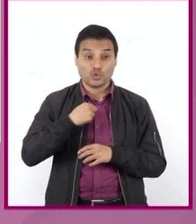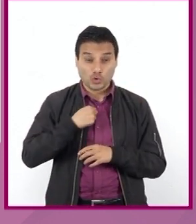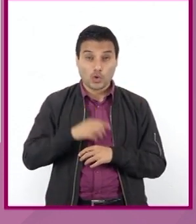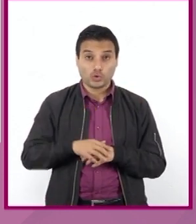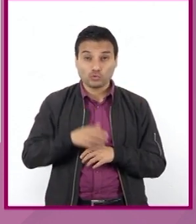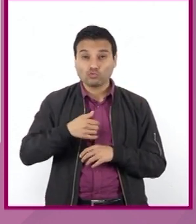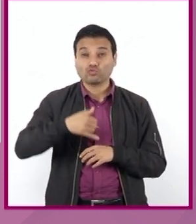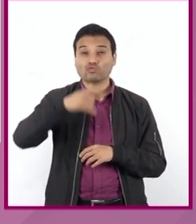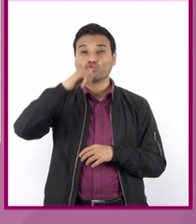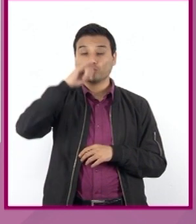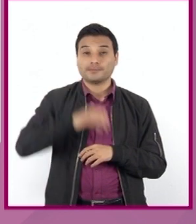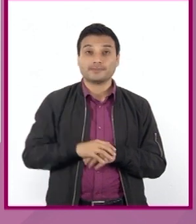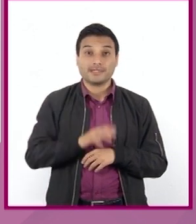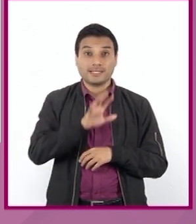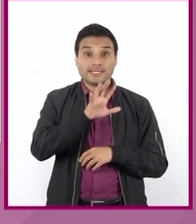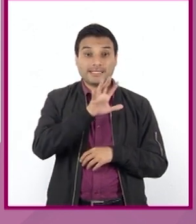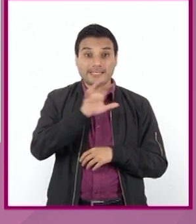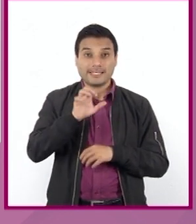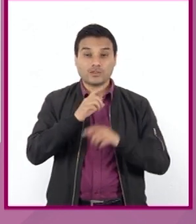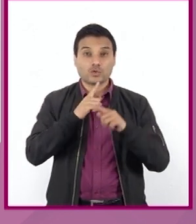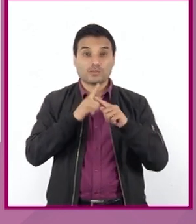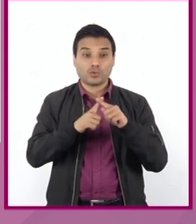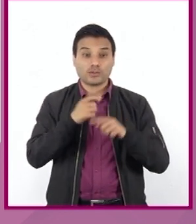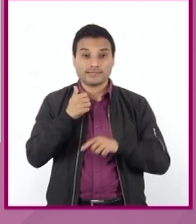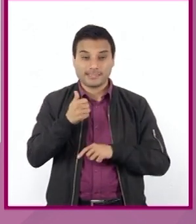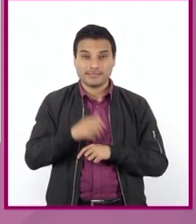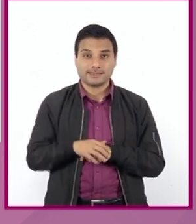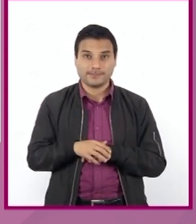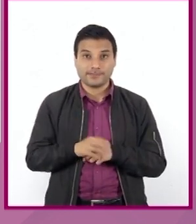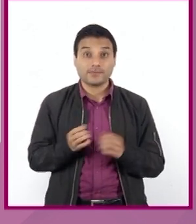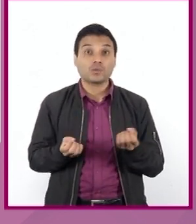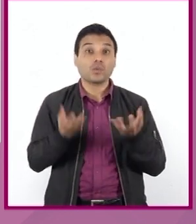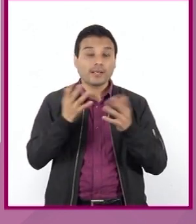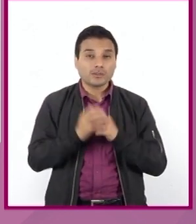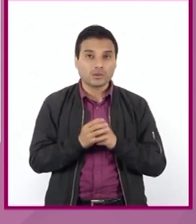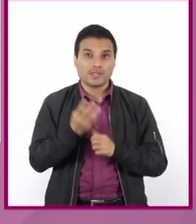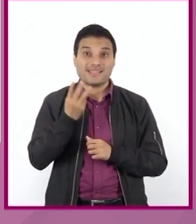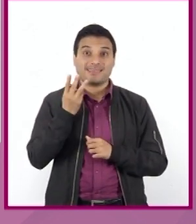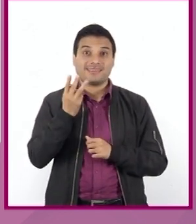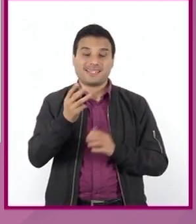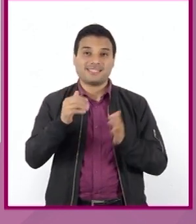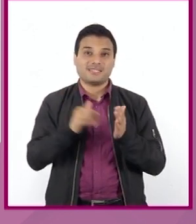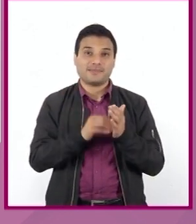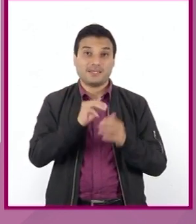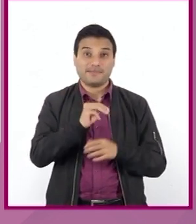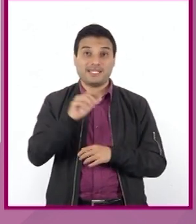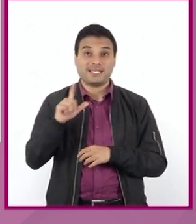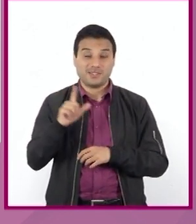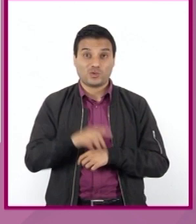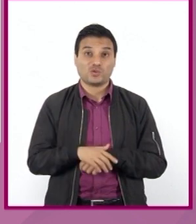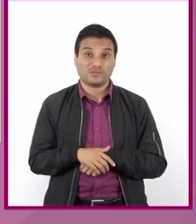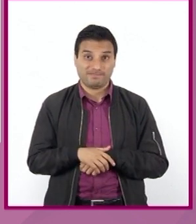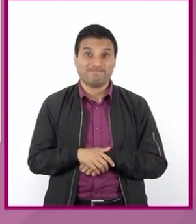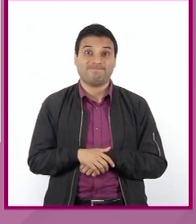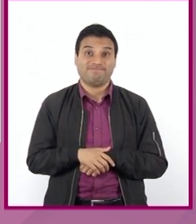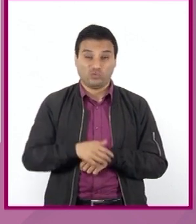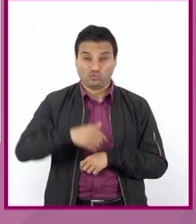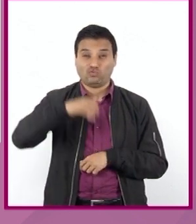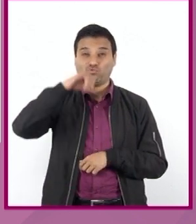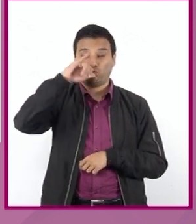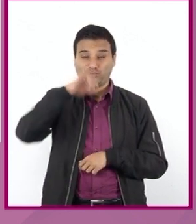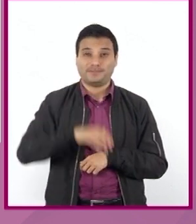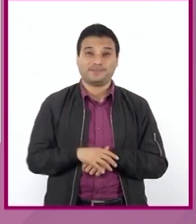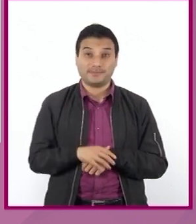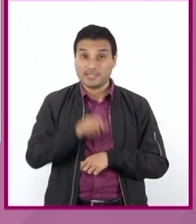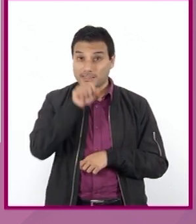cantidad en mililitros de refresco que consume el día 1, se sextuplica la cantidad en mililitros de